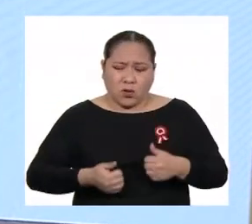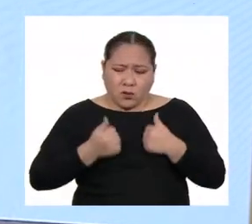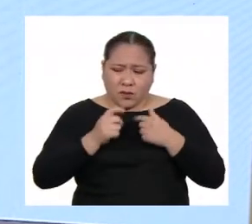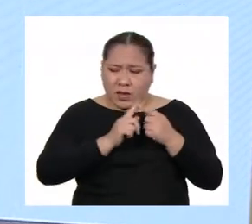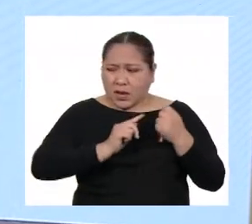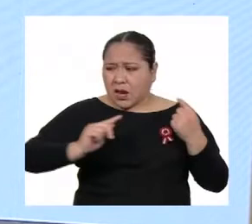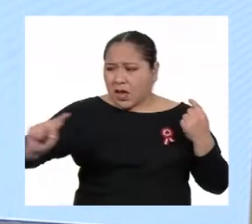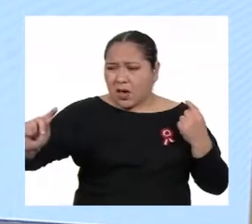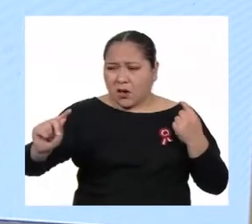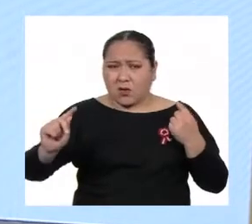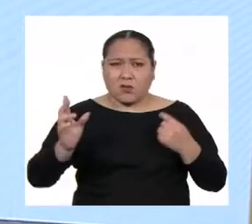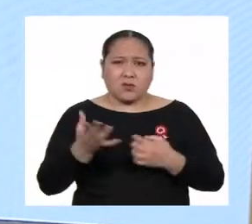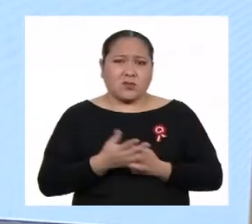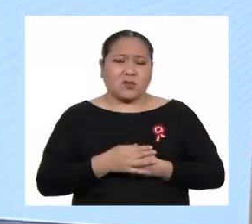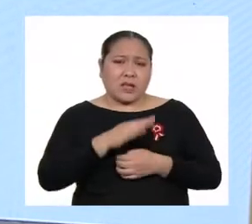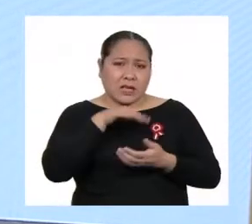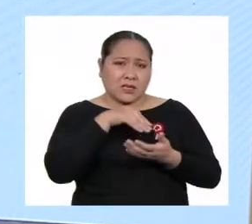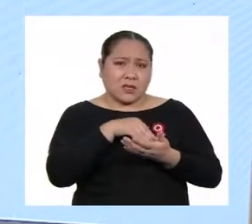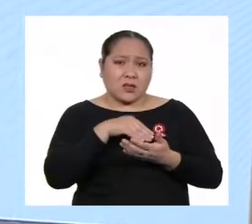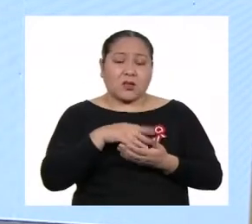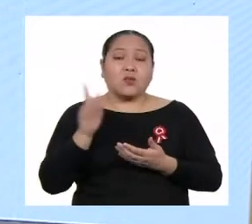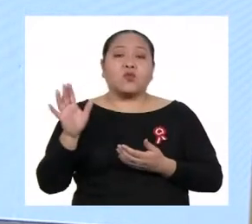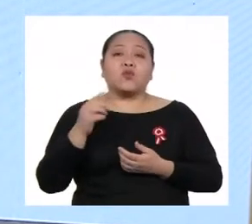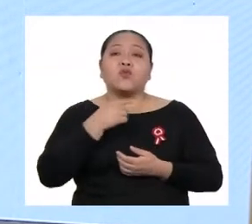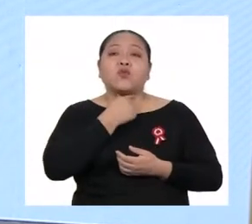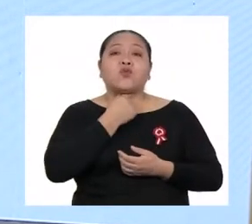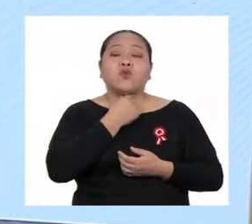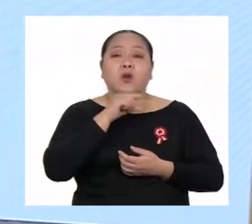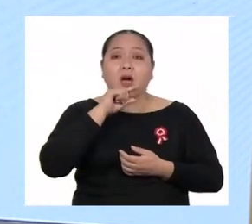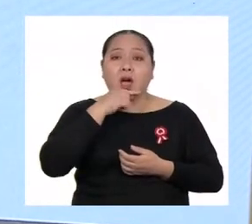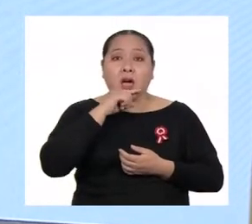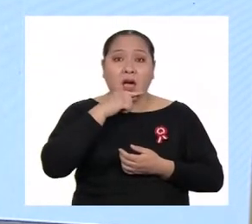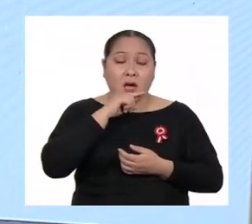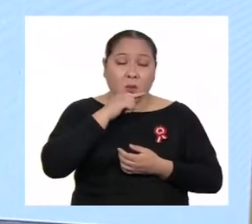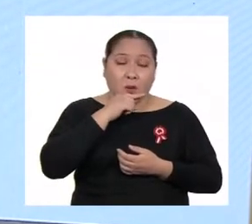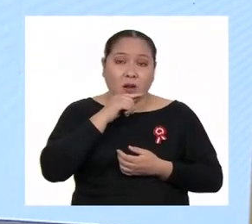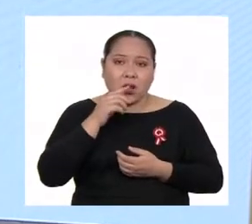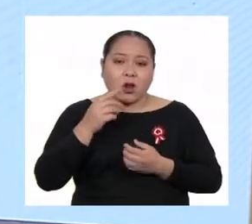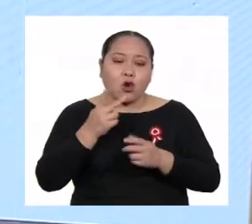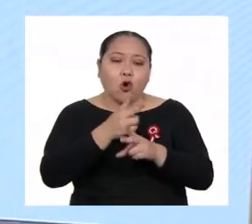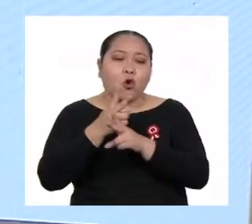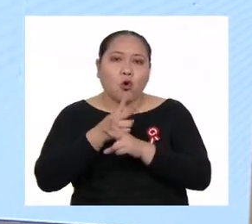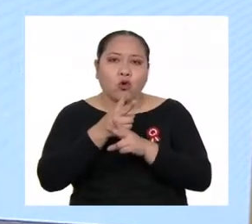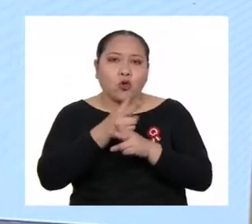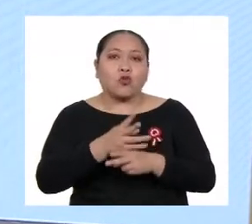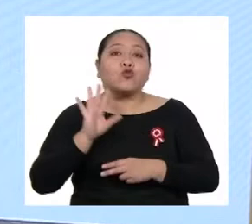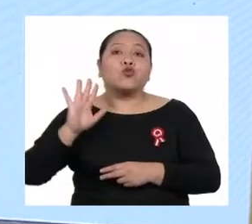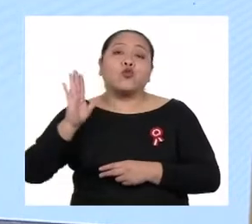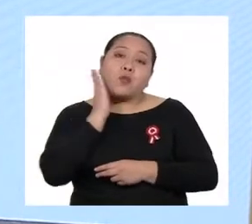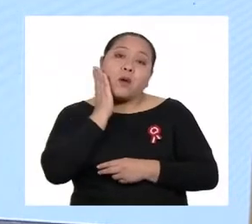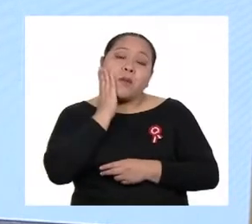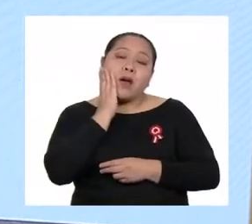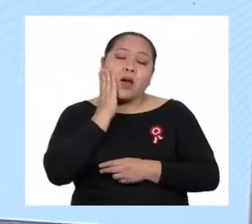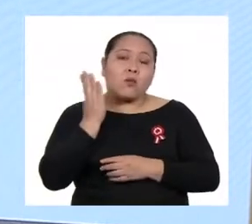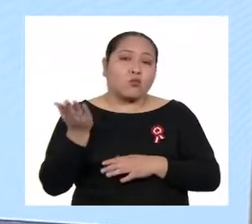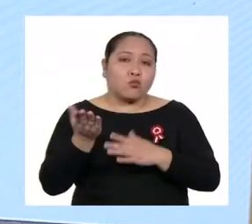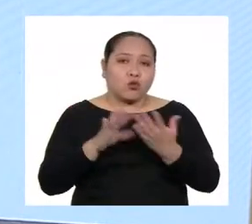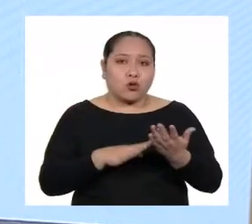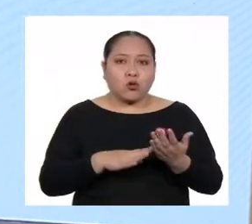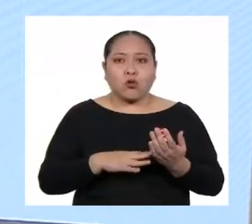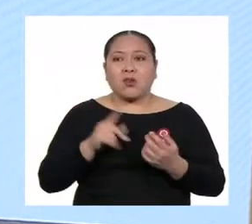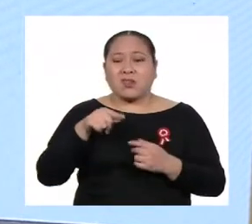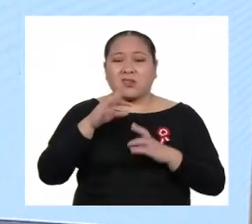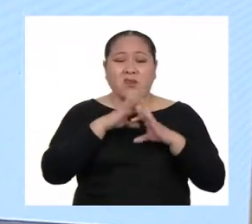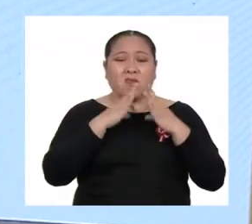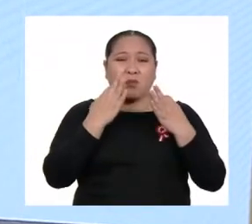ciudades. Básicamente lo crió su abuela, porque fue huérfano de madre. Vivía en una familia disfuncional y su